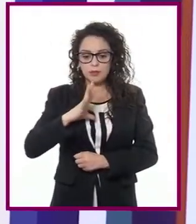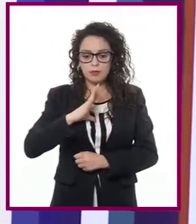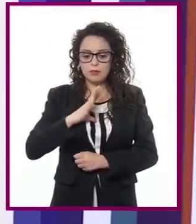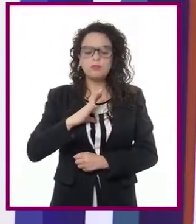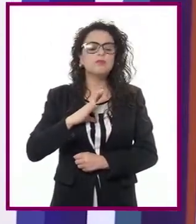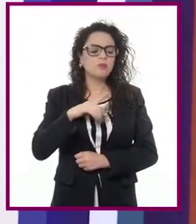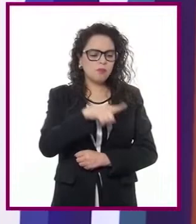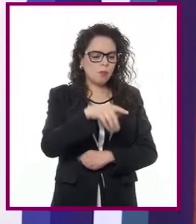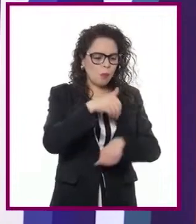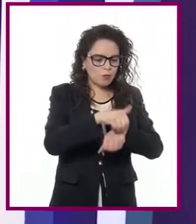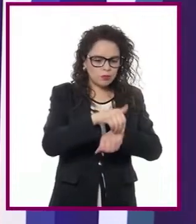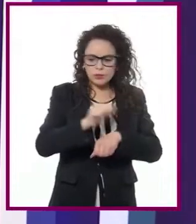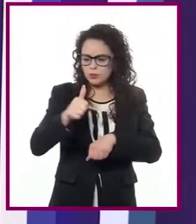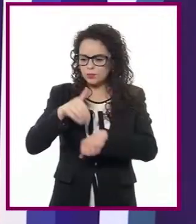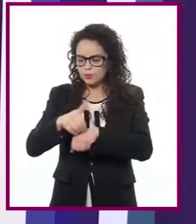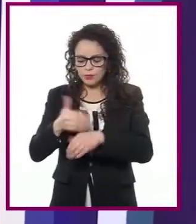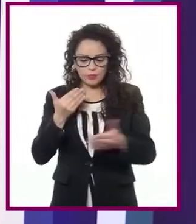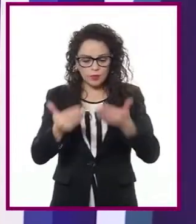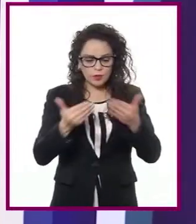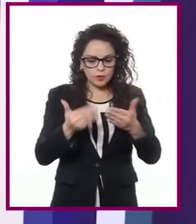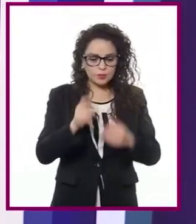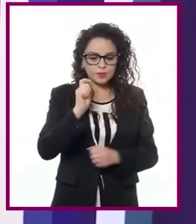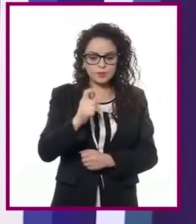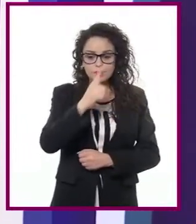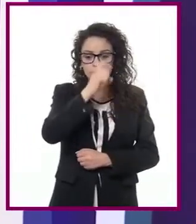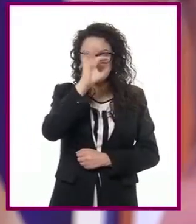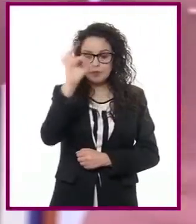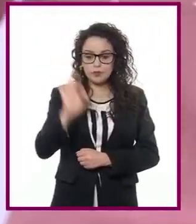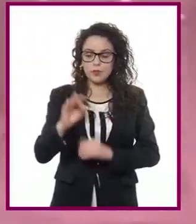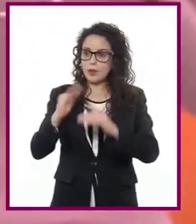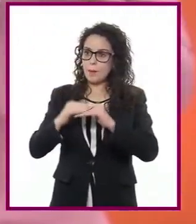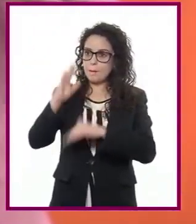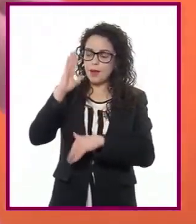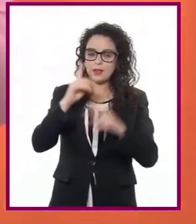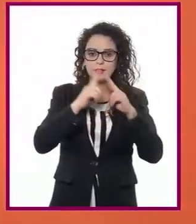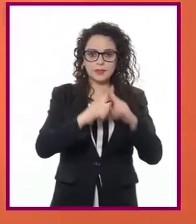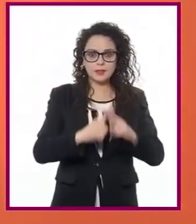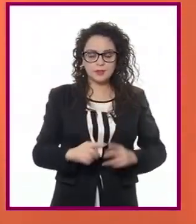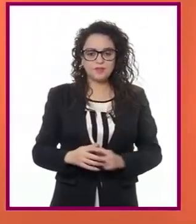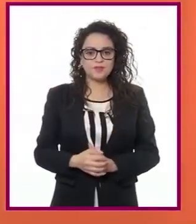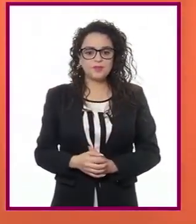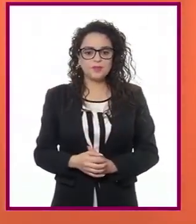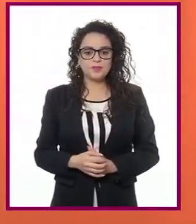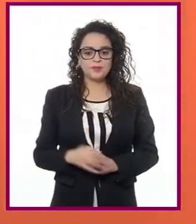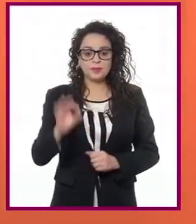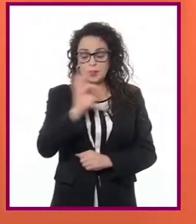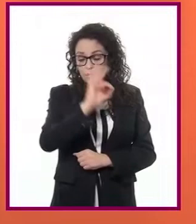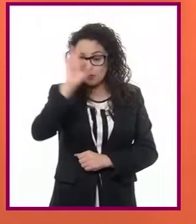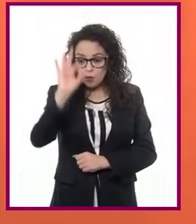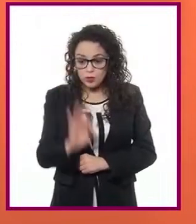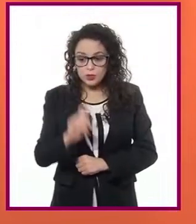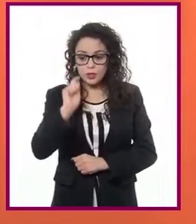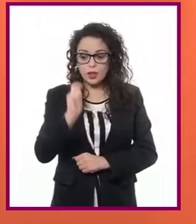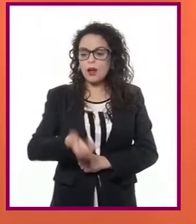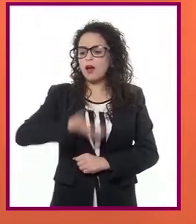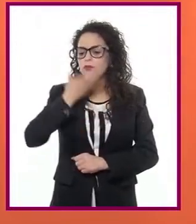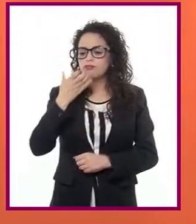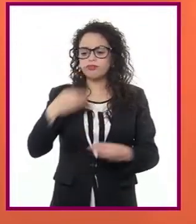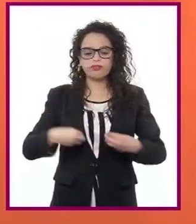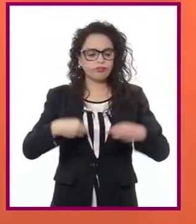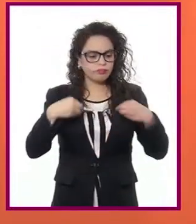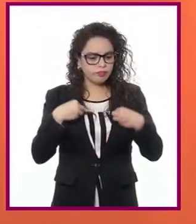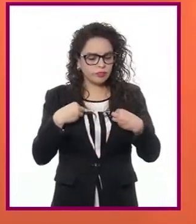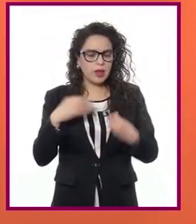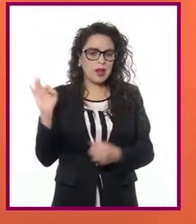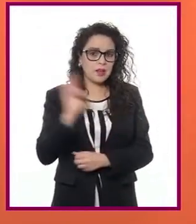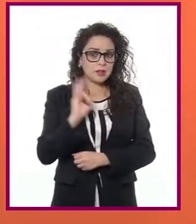otra y calcular porcentajes mayores al 100%. Los porcentajes que han formado parte de la vida cotidiana quizás